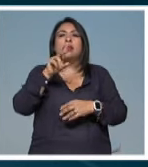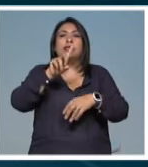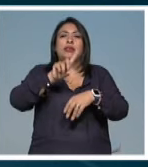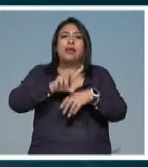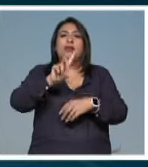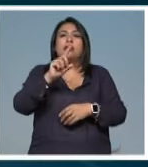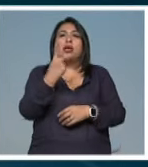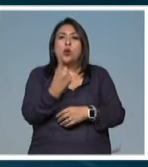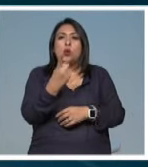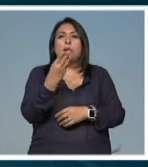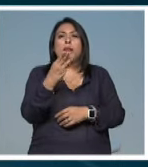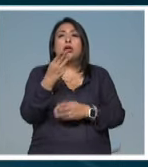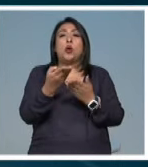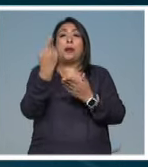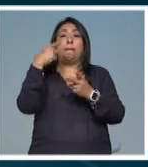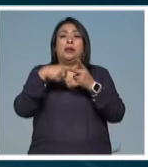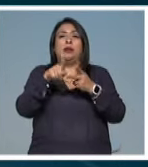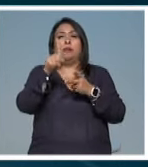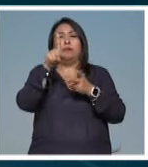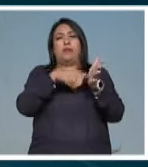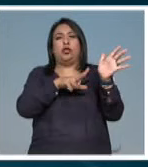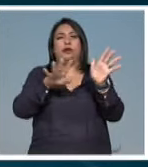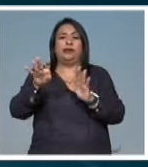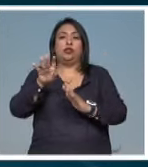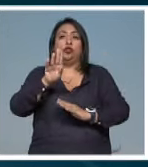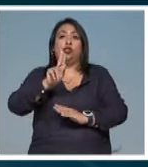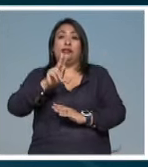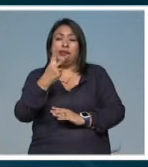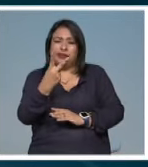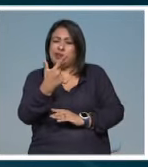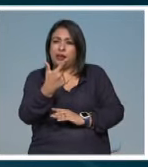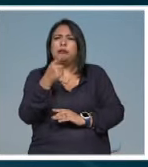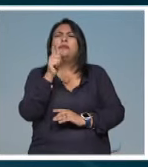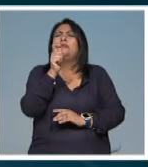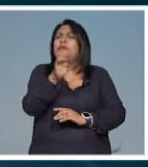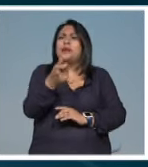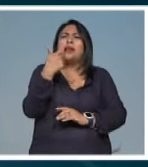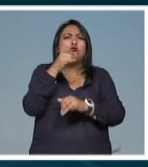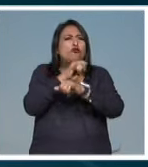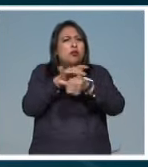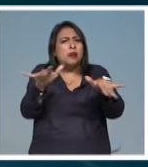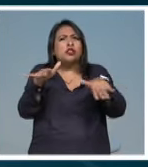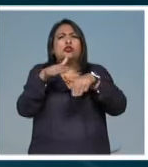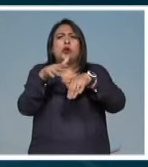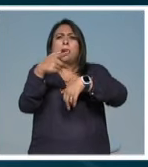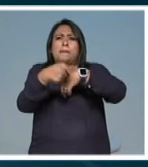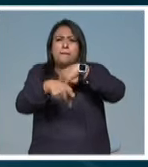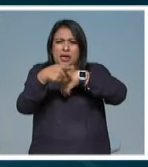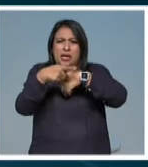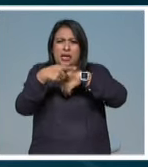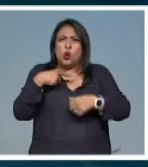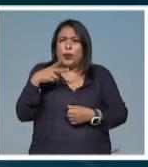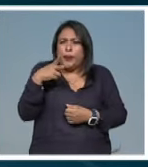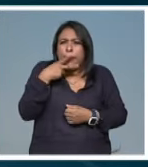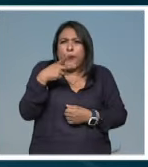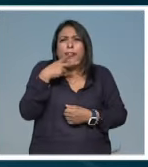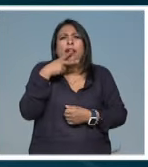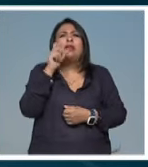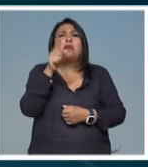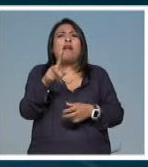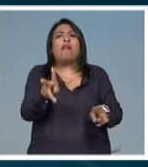mayo desde 1987. El objetivo es informar a la sociedad acerca de los peligros que supone esta acción y las